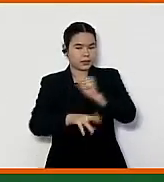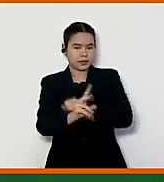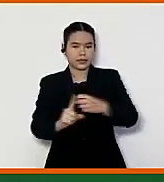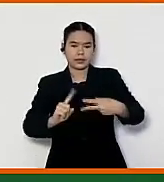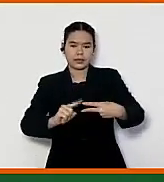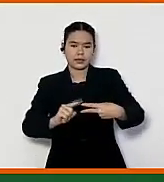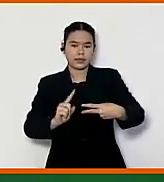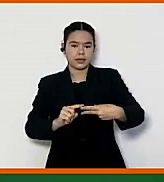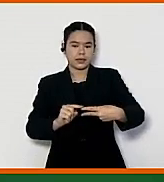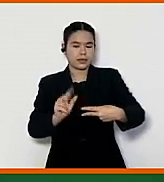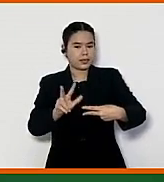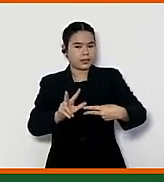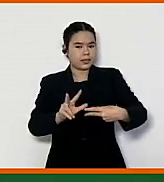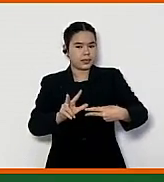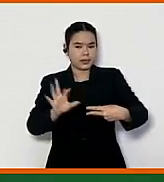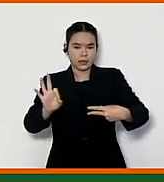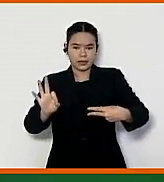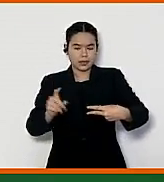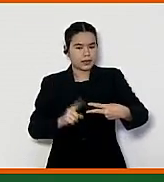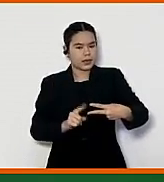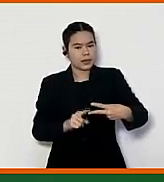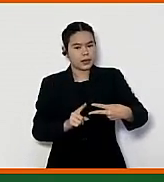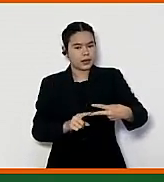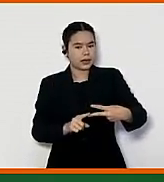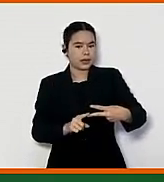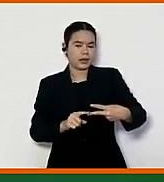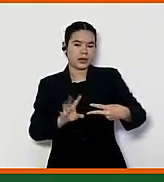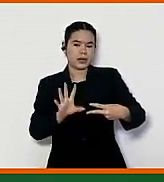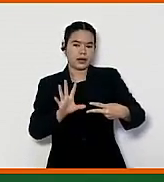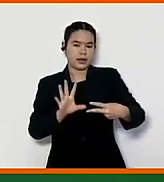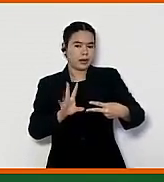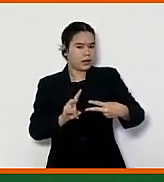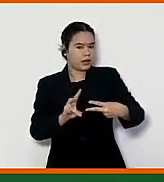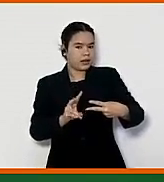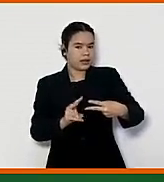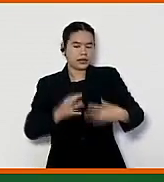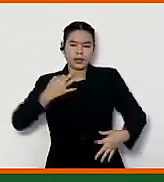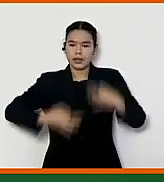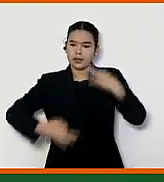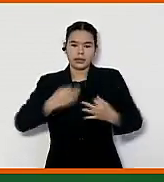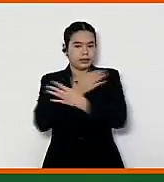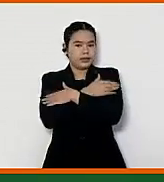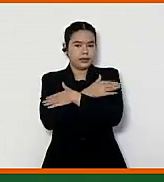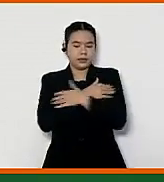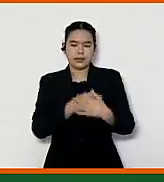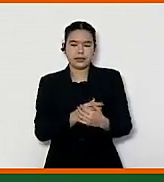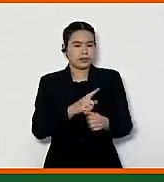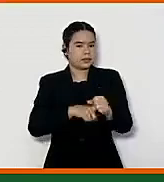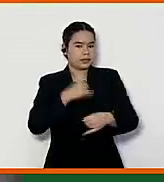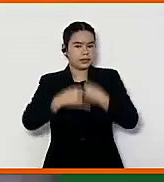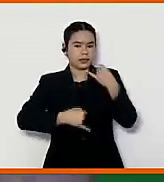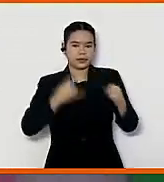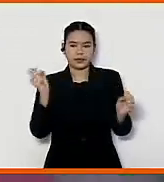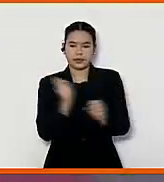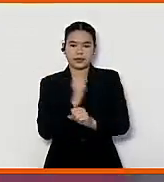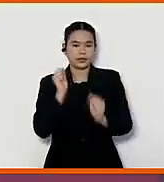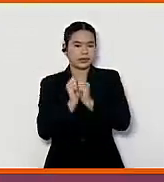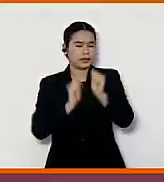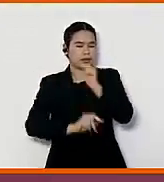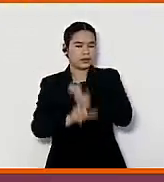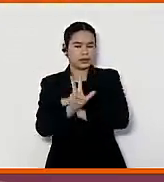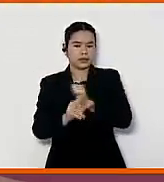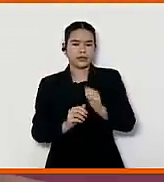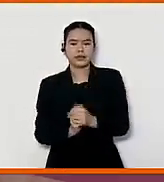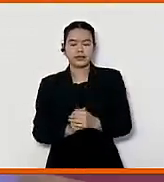posición 1, 39, posición 2, 17. Muchas felicidades. Es momento de pegar y ganar junto a Pega